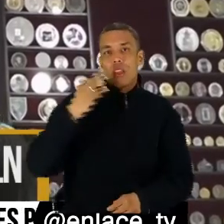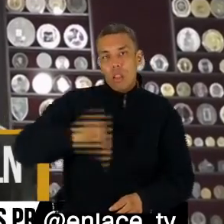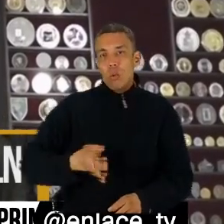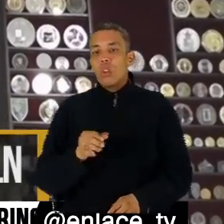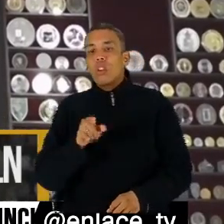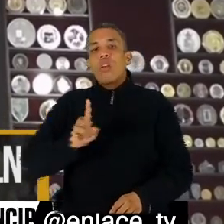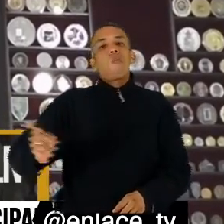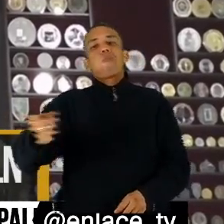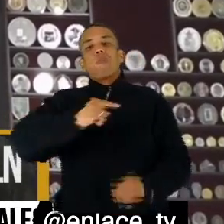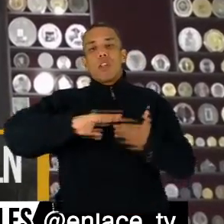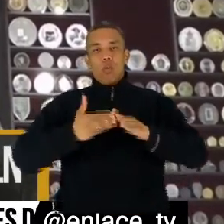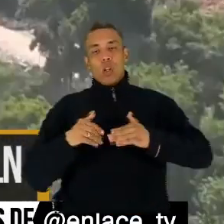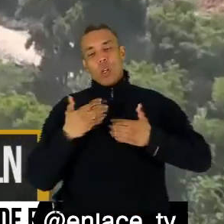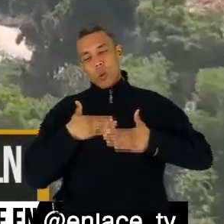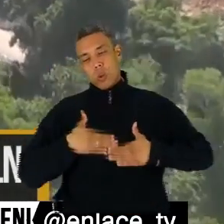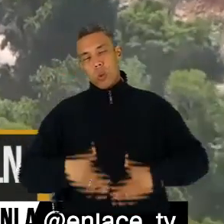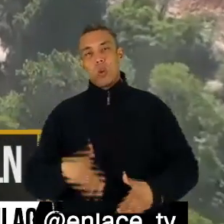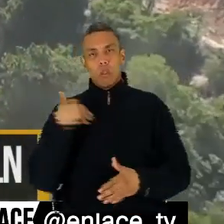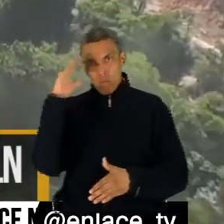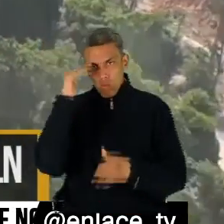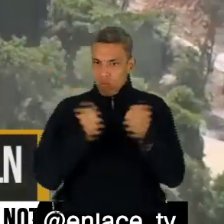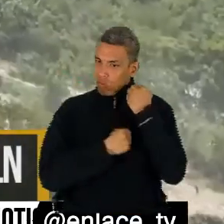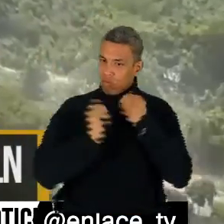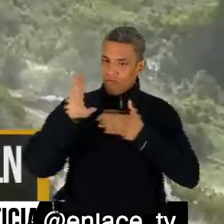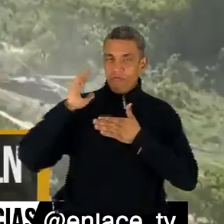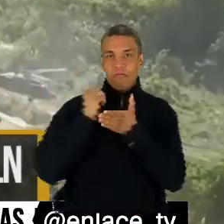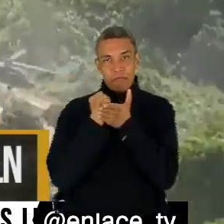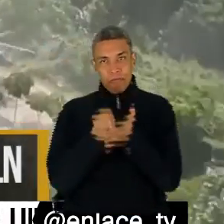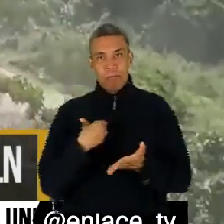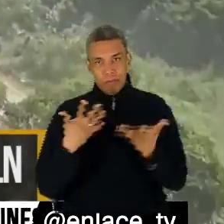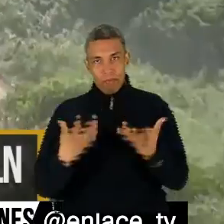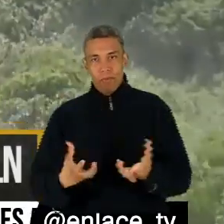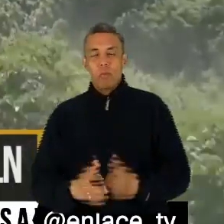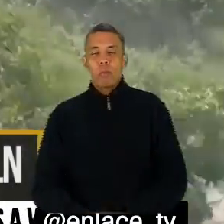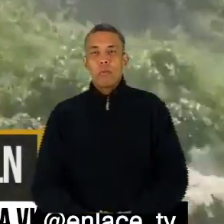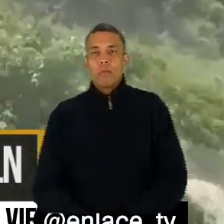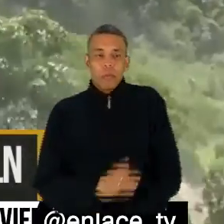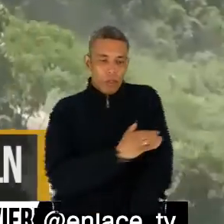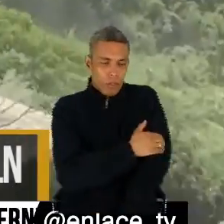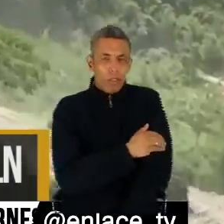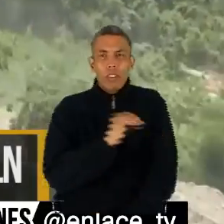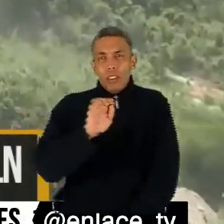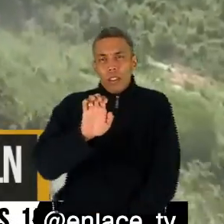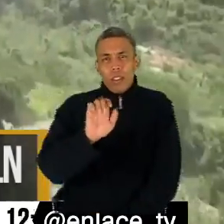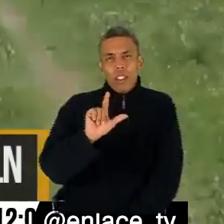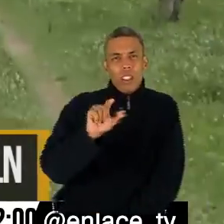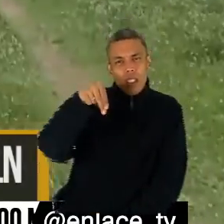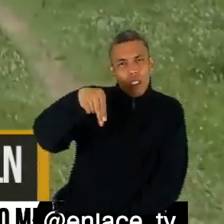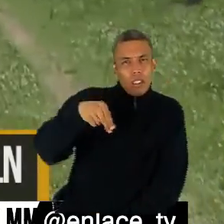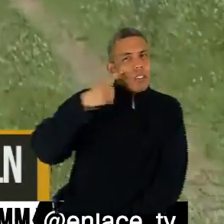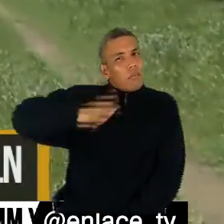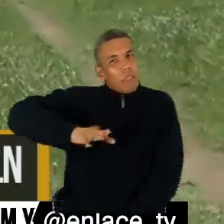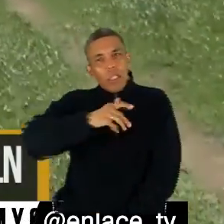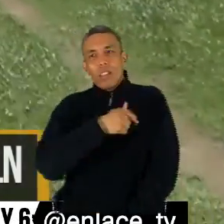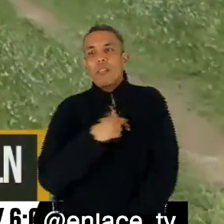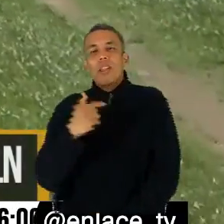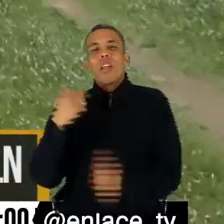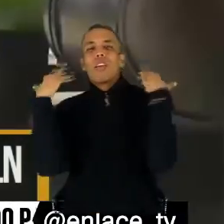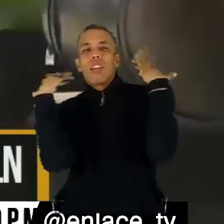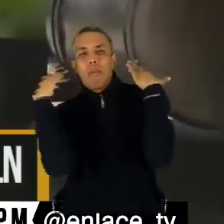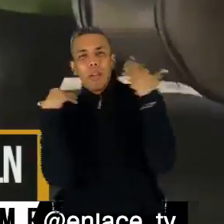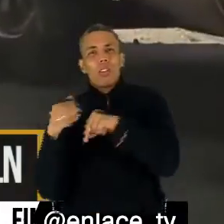y la tranquilidad de la población civil de la región. El Frente Héroes y Mártires de Santa Rosa, al parecer, serían los responsables de realizar extorsiones a cultivadores